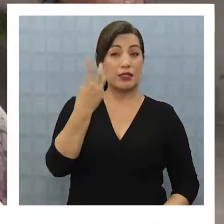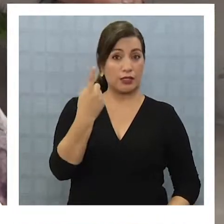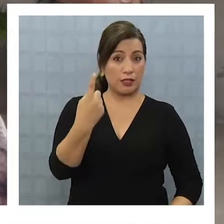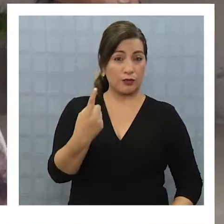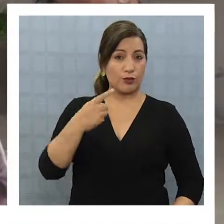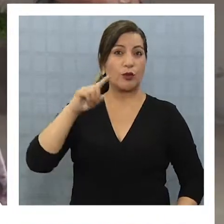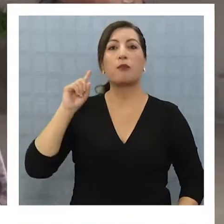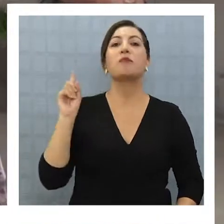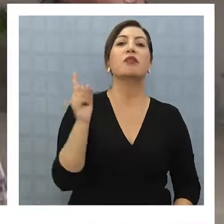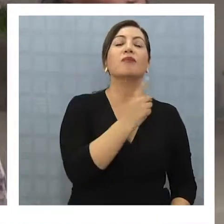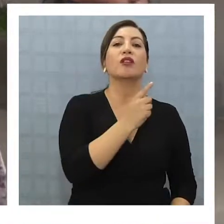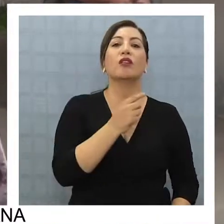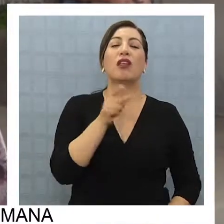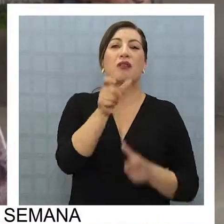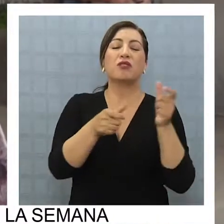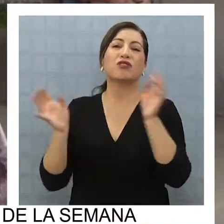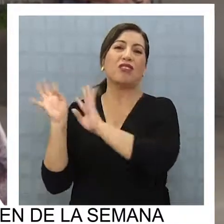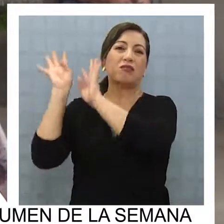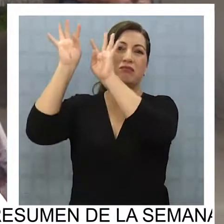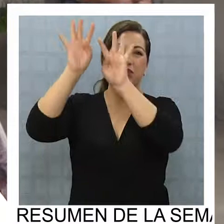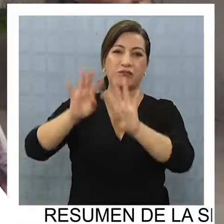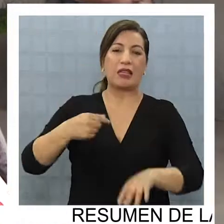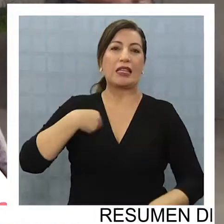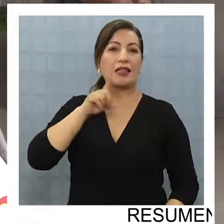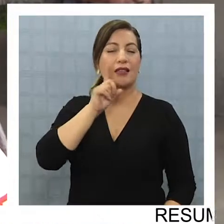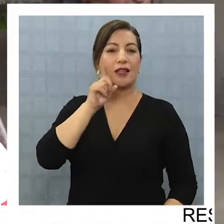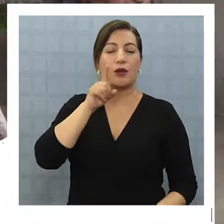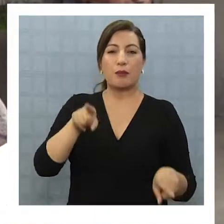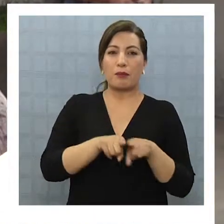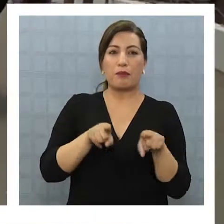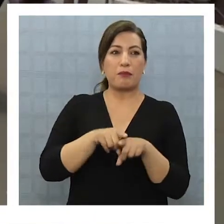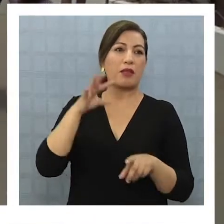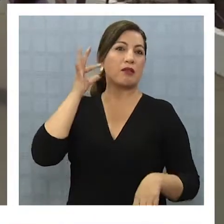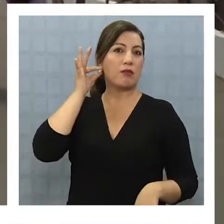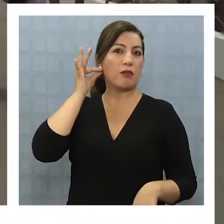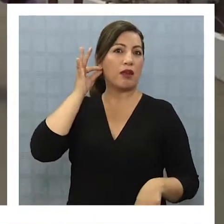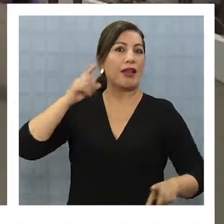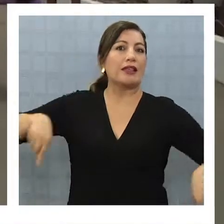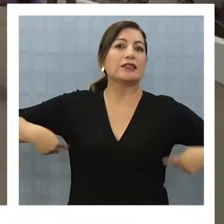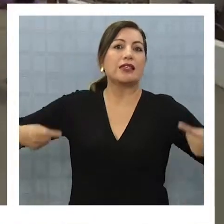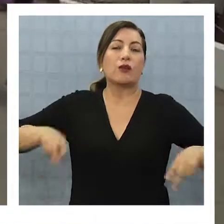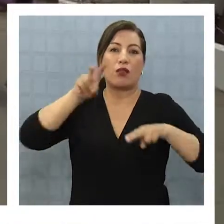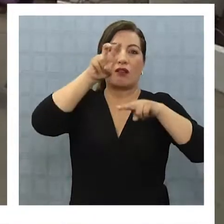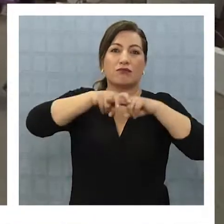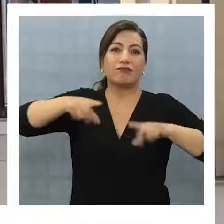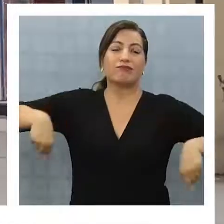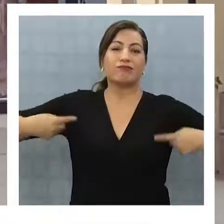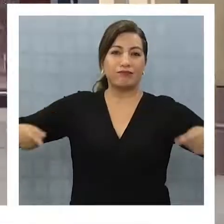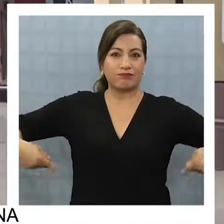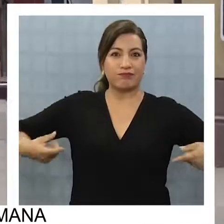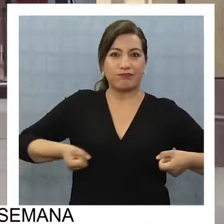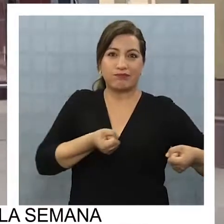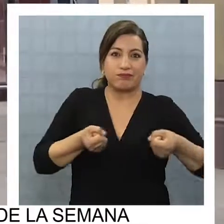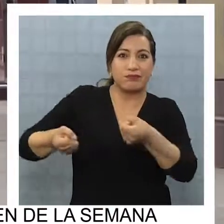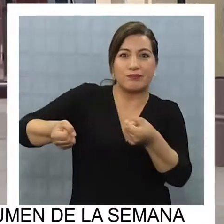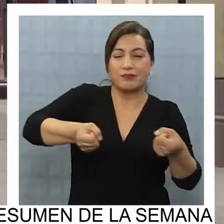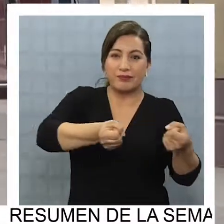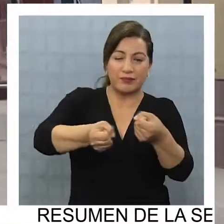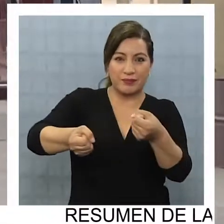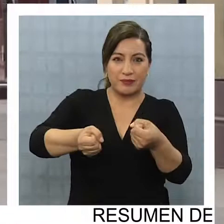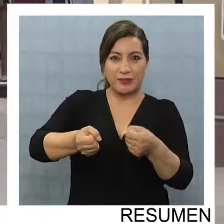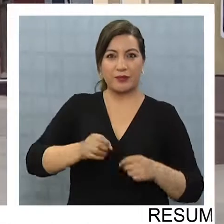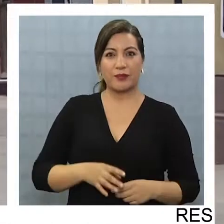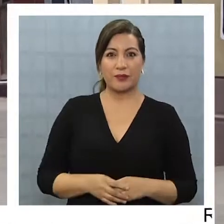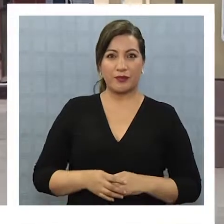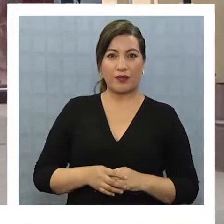primero viene mucha gente y tengo a hermana que la tenemos que traer en silla de ruedas. Entonces, claro,